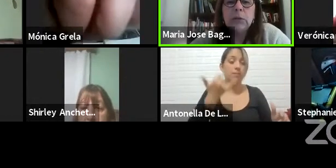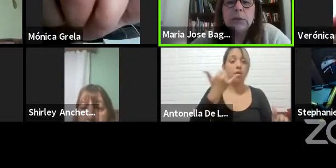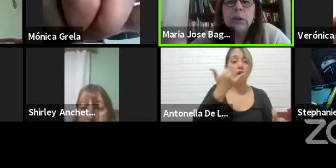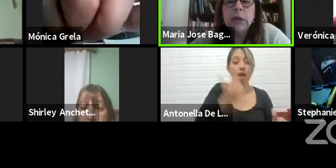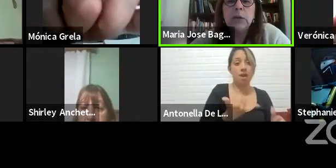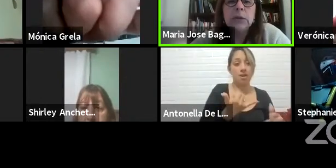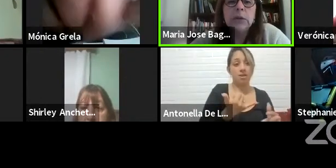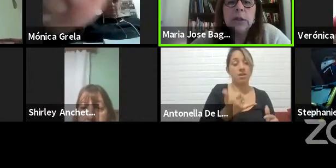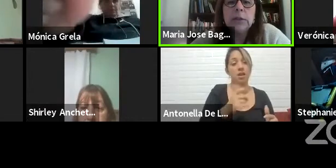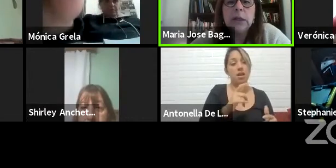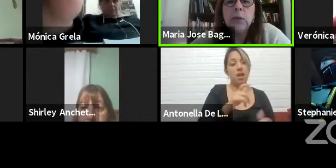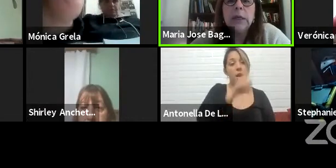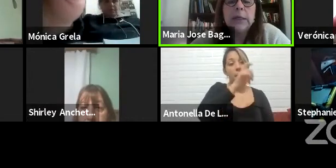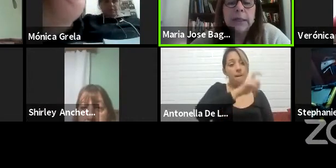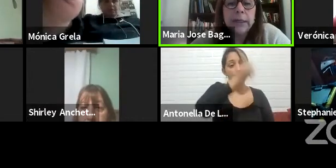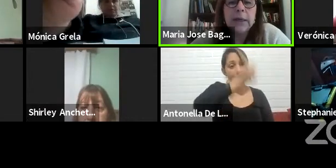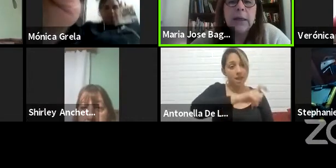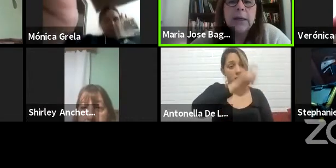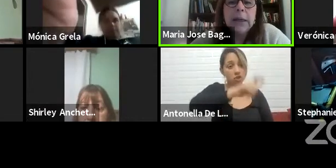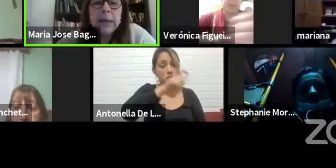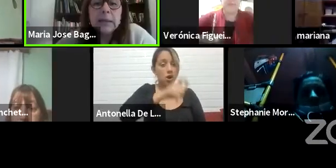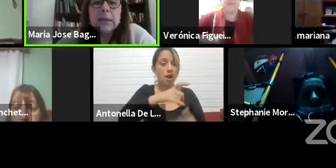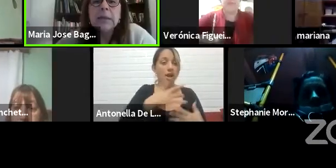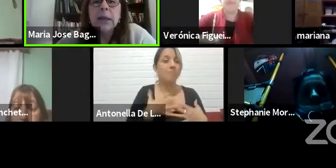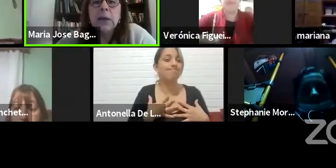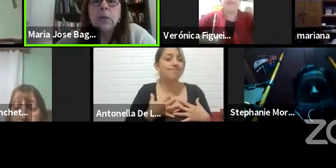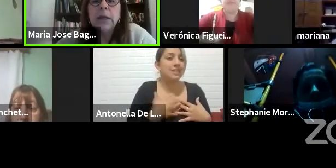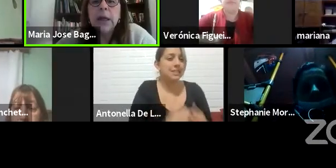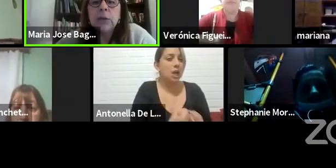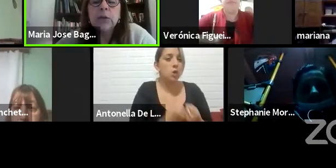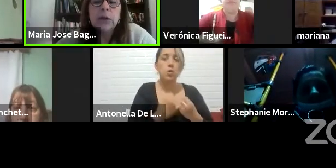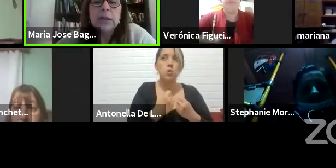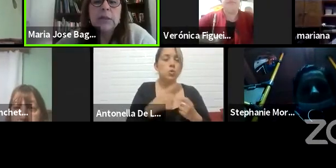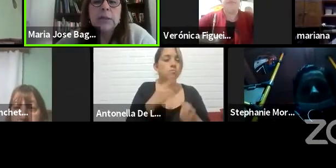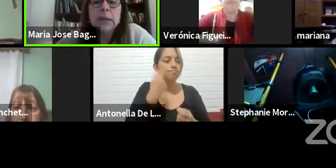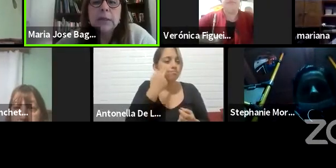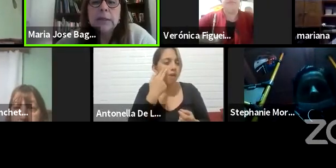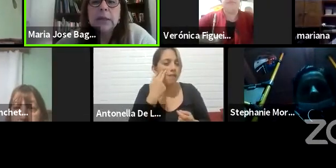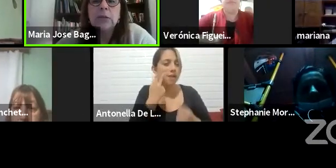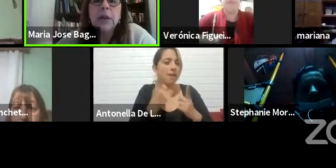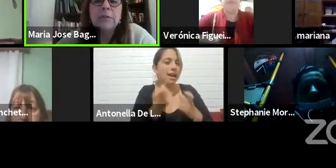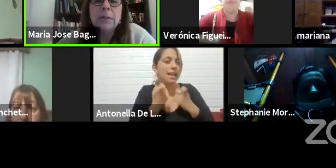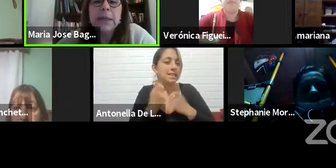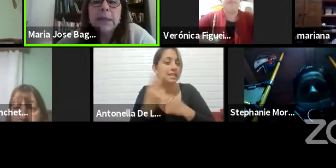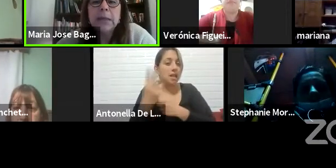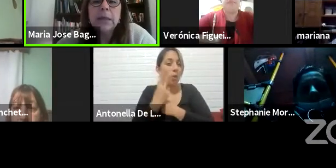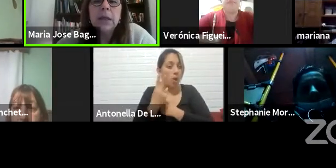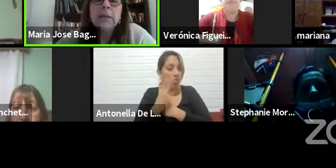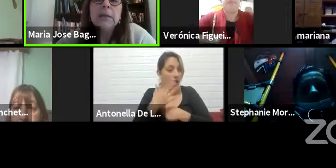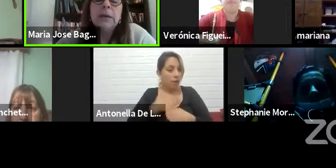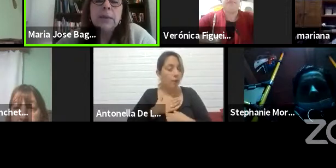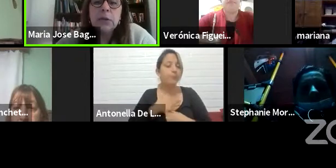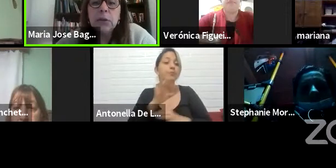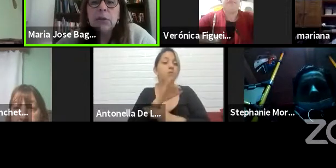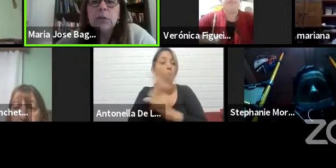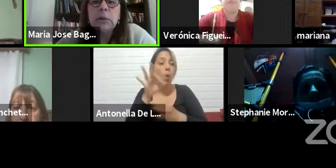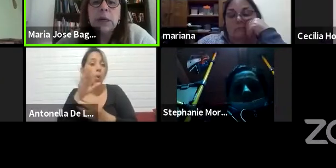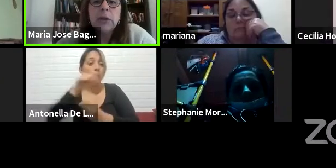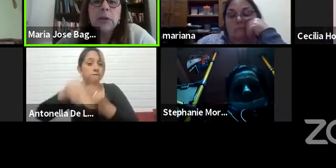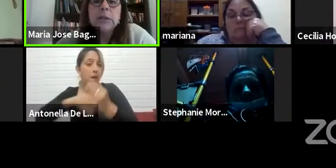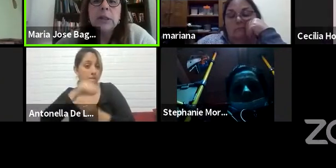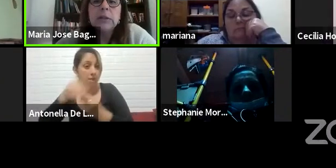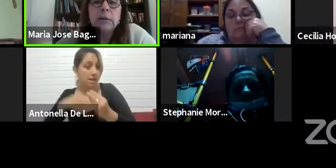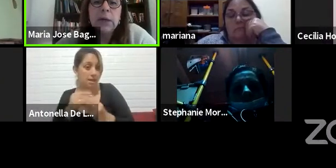con las situaciones, las condiciones de salud que generan la necesidad de cuidados o de asistencia, son las familias, también son